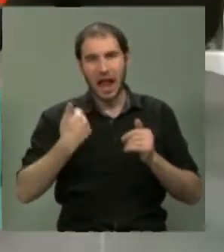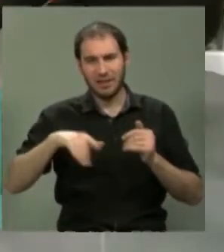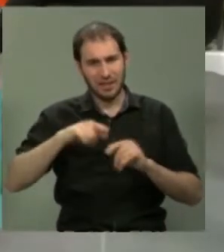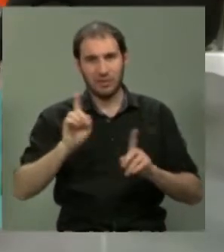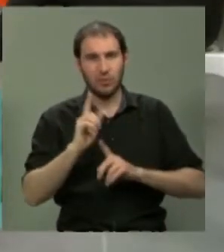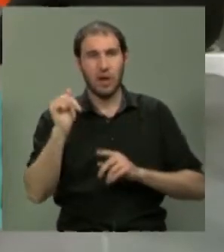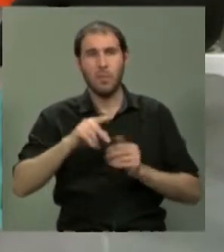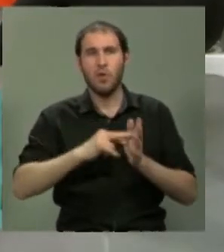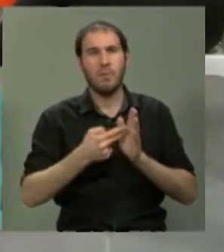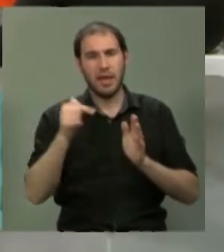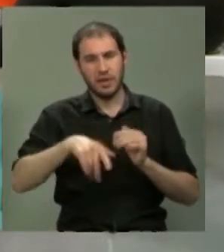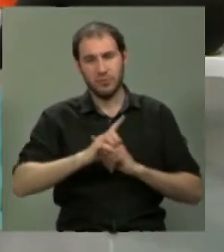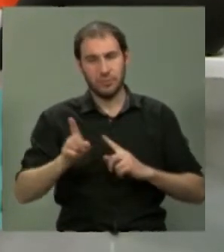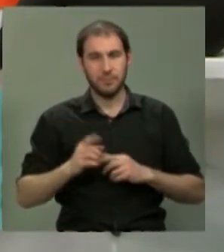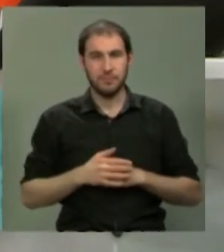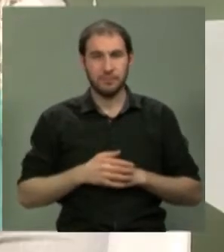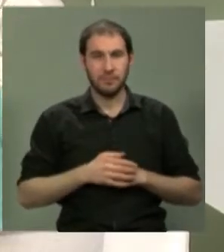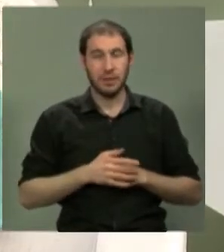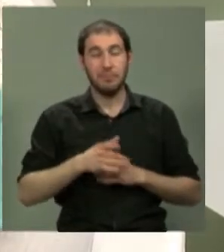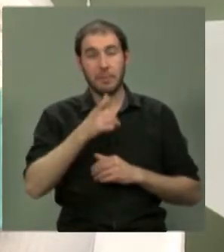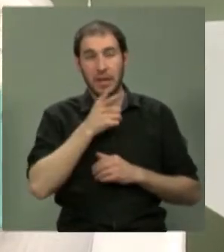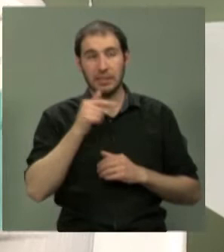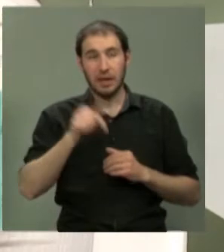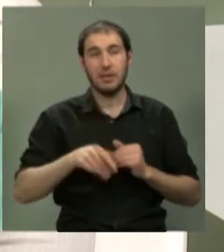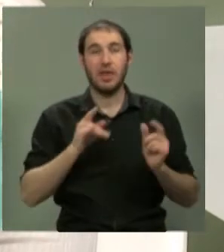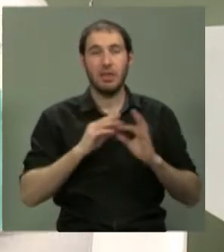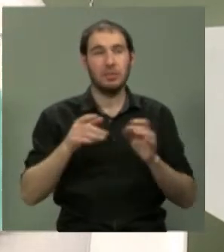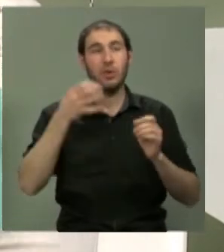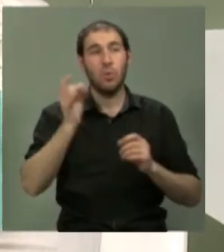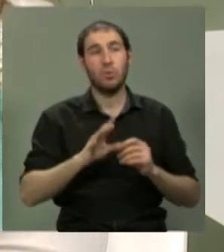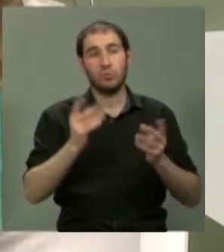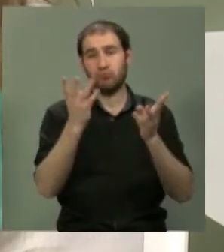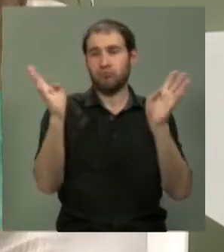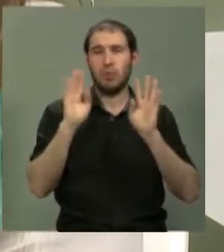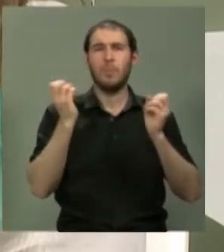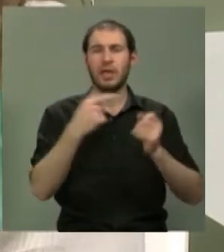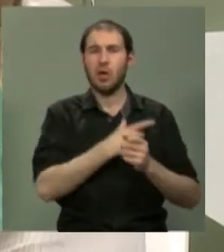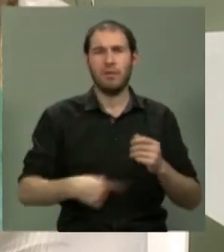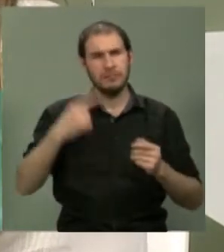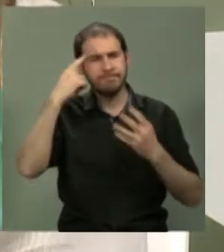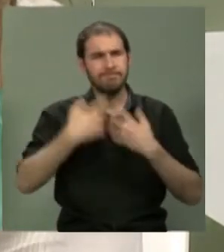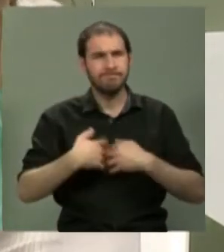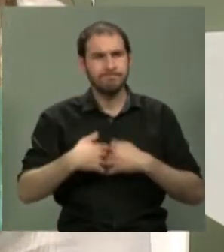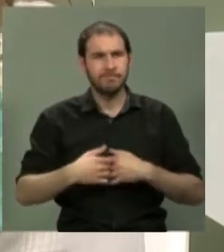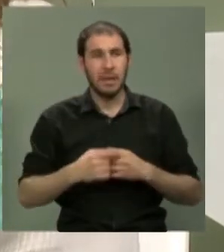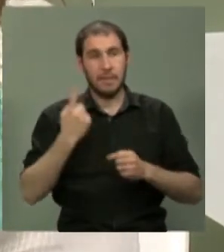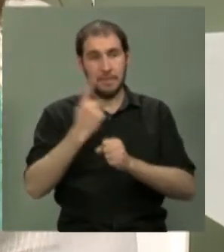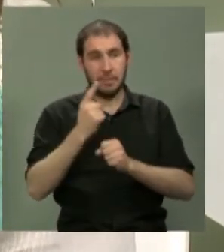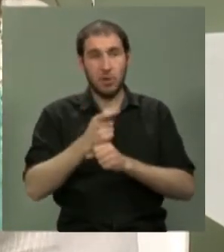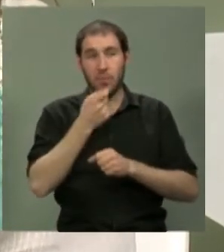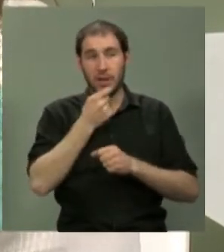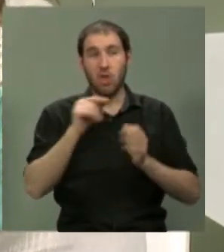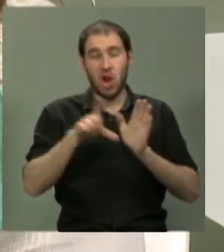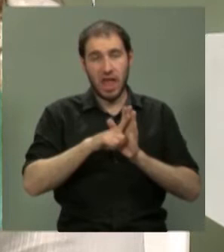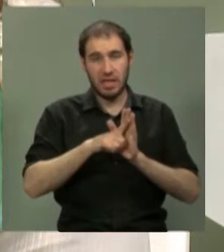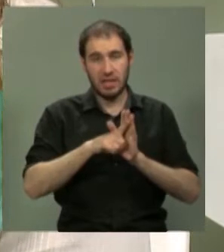Argentina, no son el problema actualmente, ¿no? Entonces me parece que este es un debate exclusivamente para la tribuna, porque el gobierno no se pone a pensar, en primer lugar, por ejemplo, una